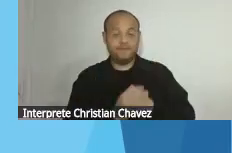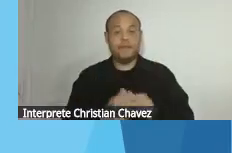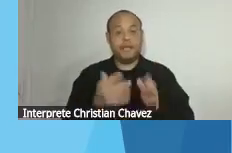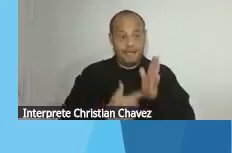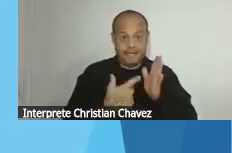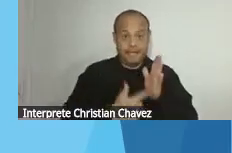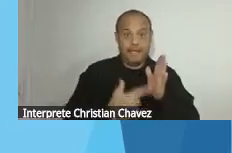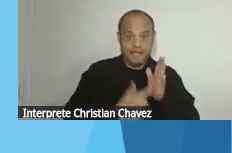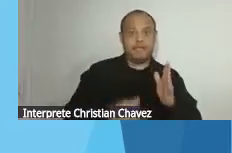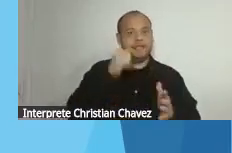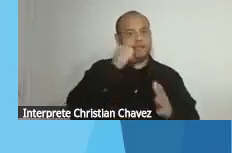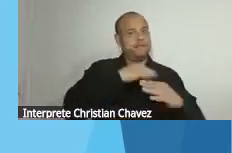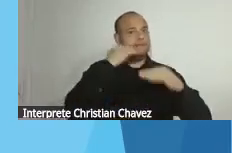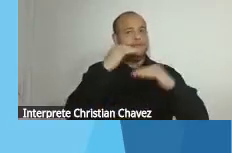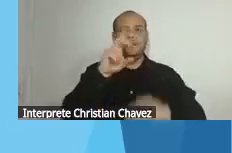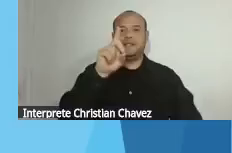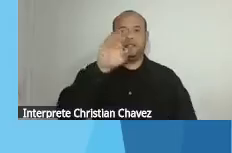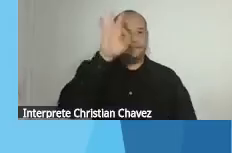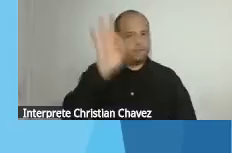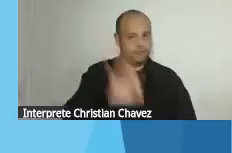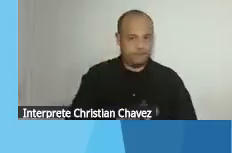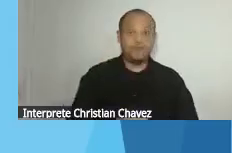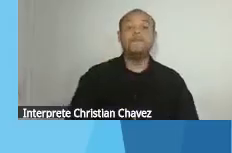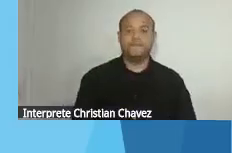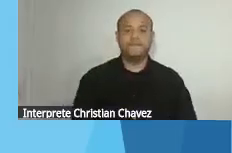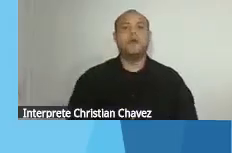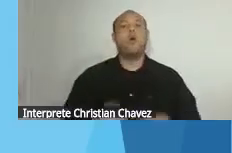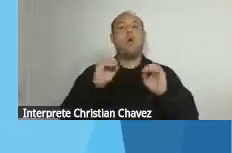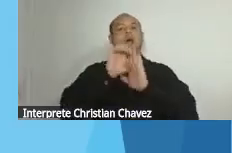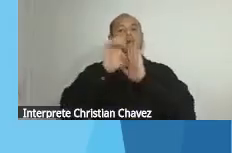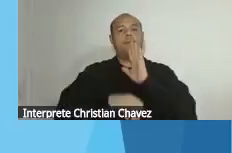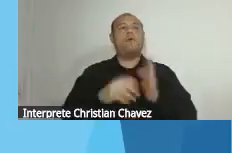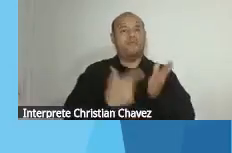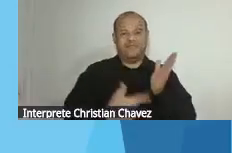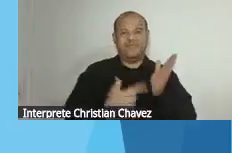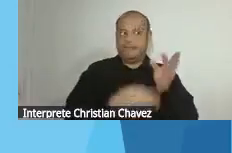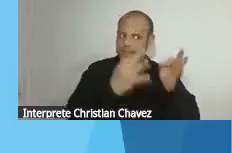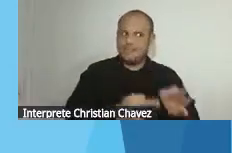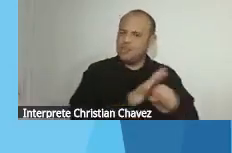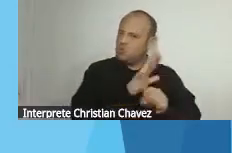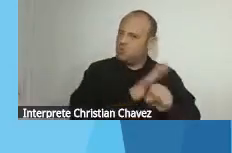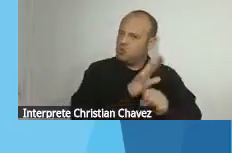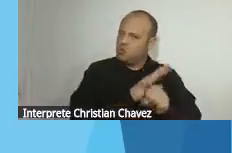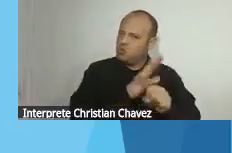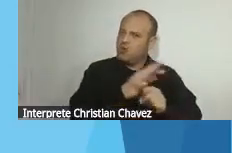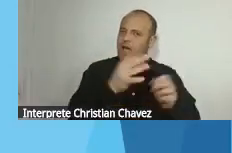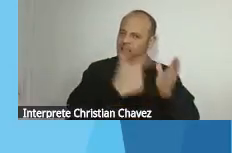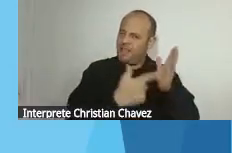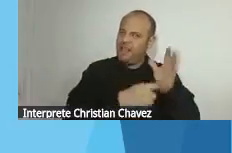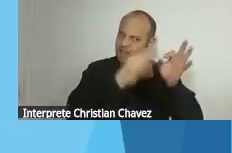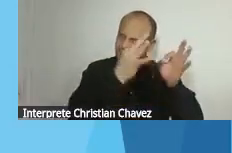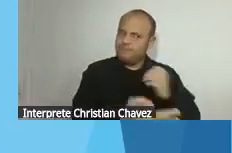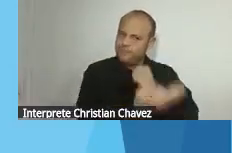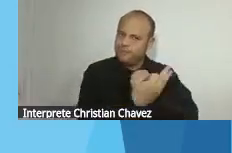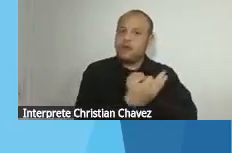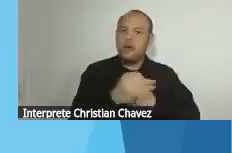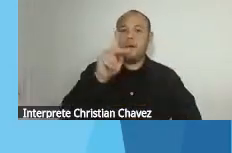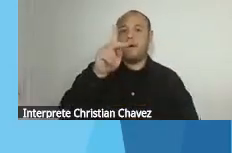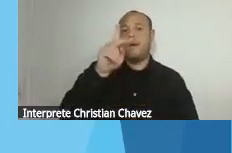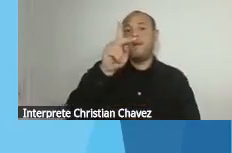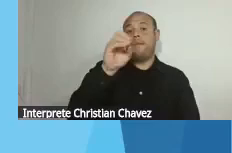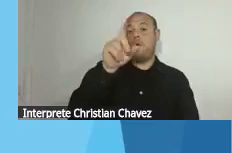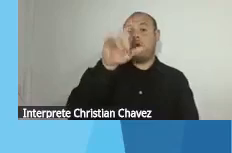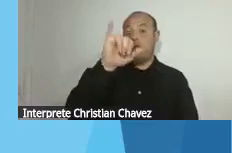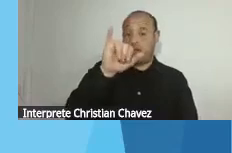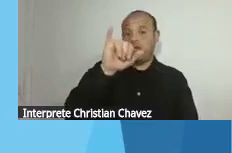de las calorías totales. Pero también grasas de calidad. ¿Cuáles son esas? Pues aquellas que sean poliinsaturadas o